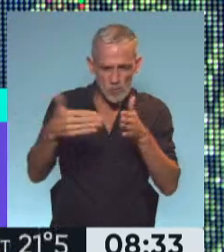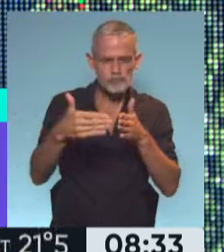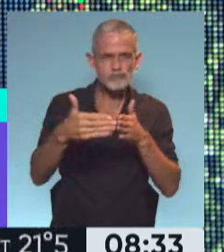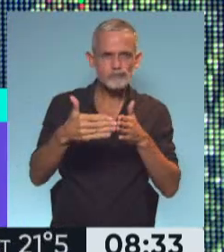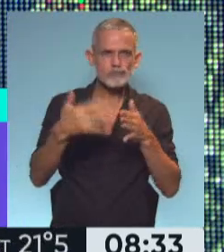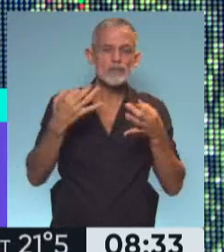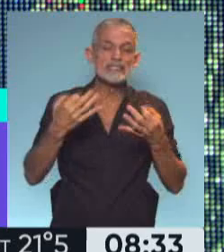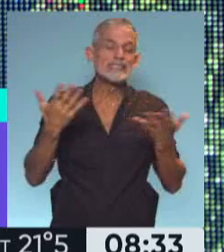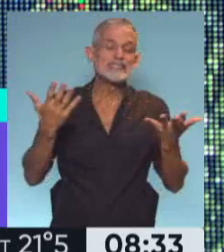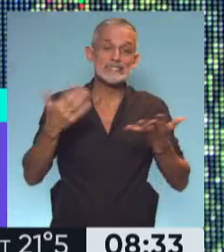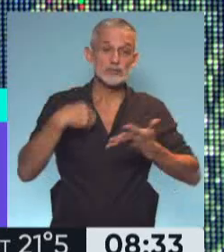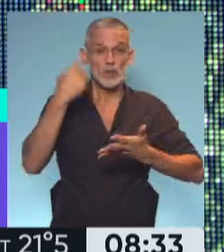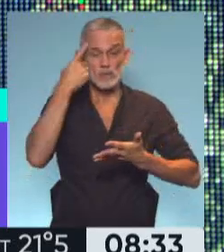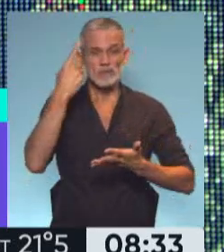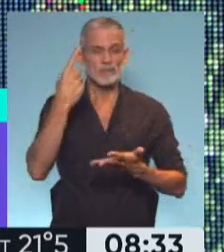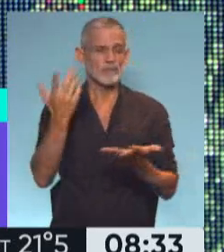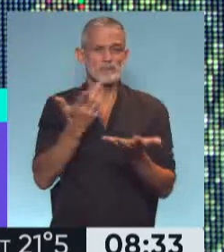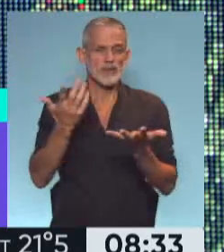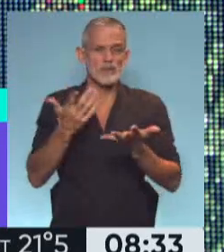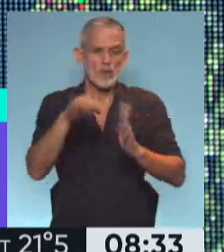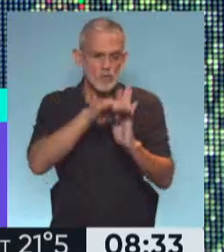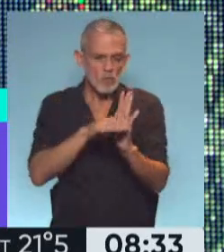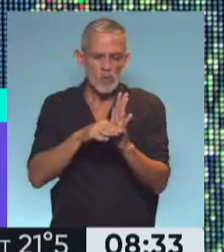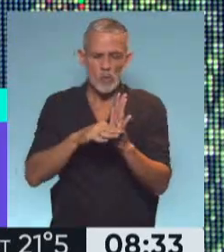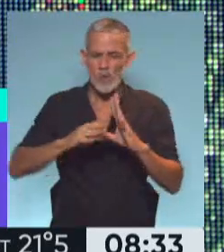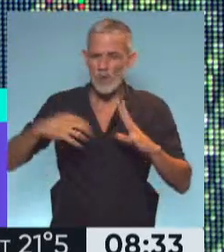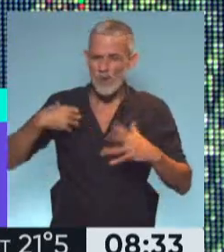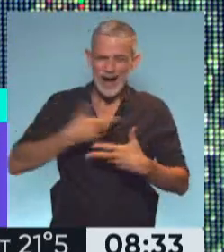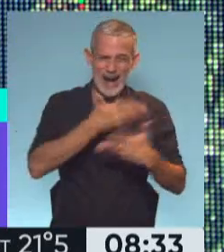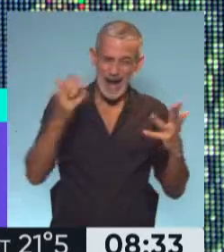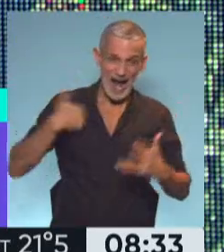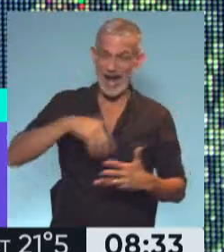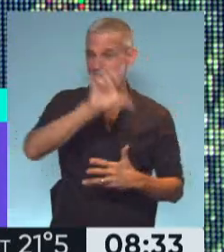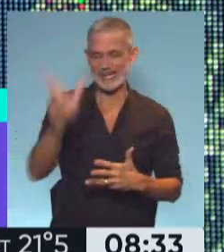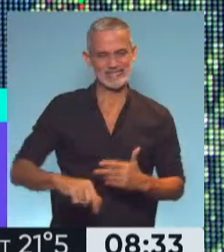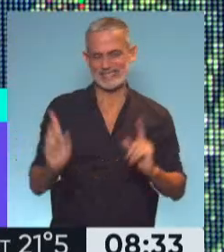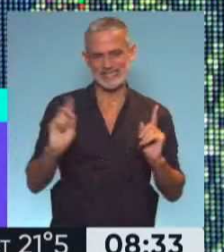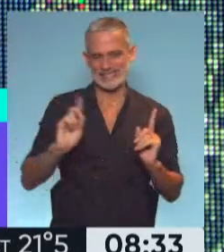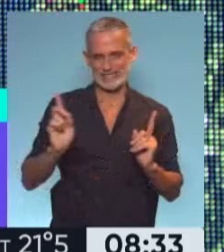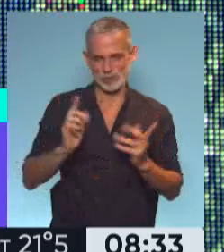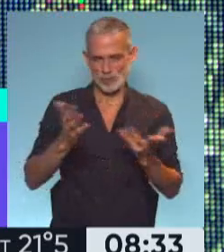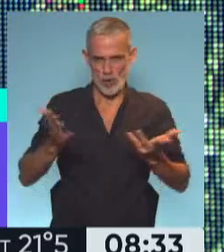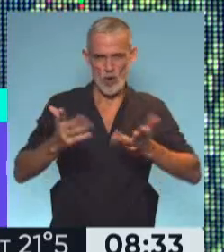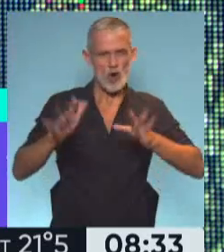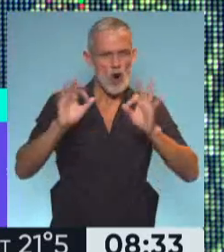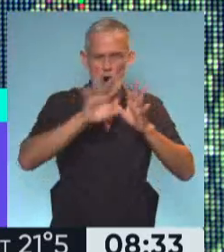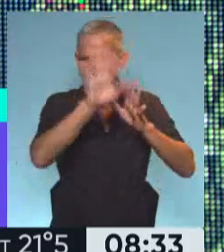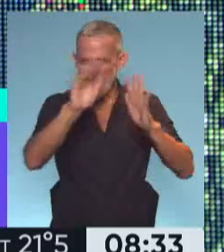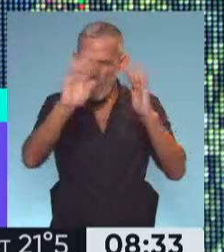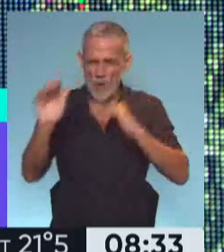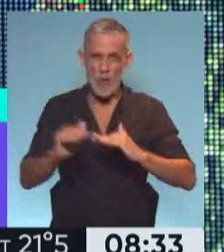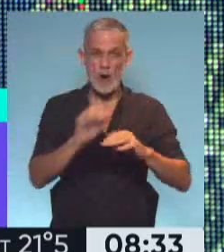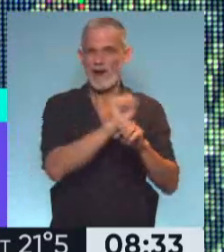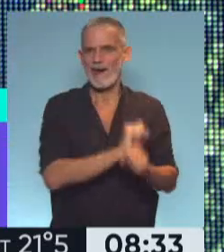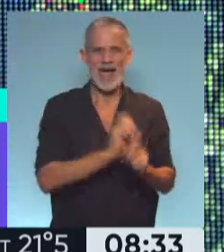tener. Es imposible pensar en una medida restrictiva global en toda la Argentina, claro, y completa, digamos, con una